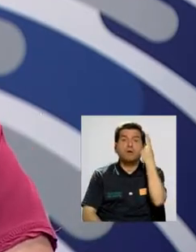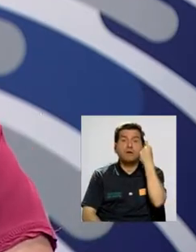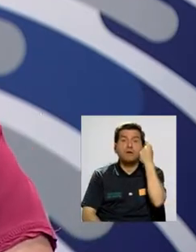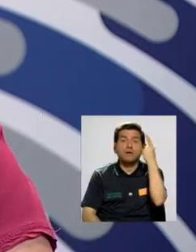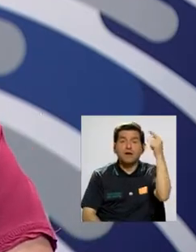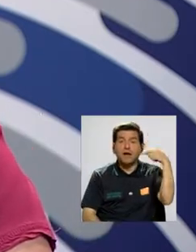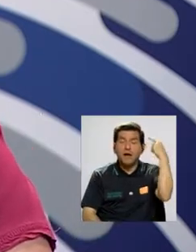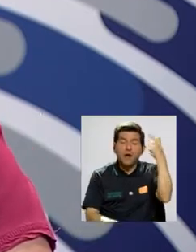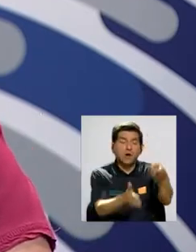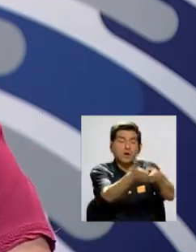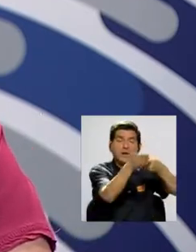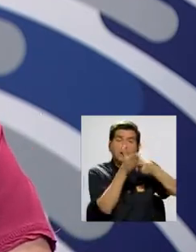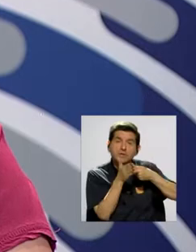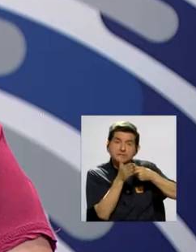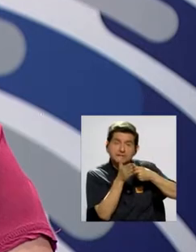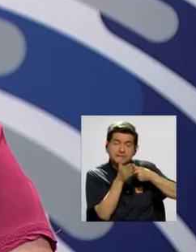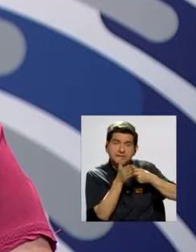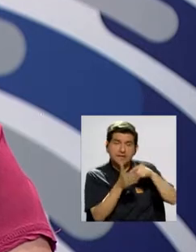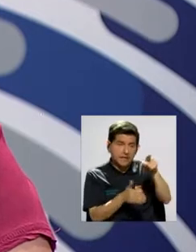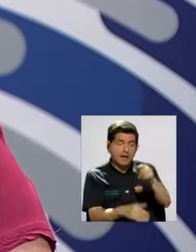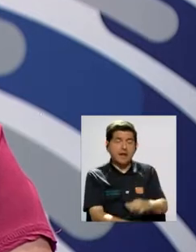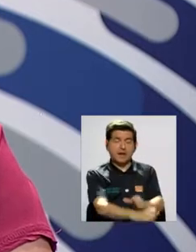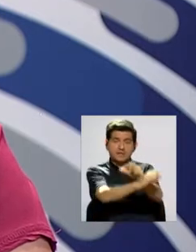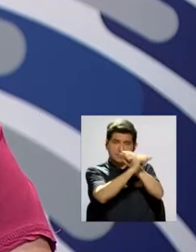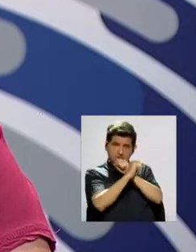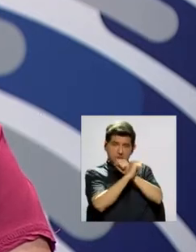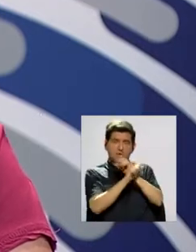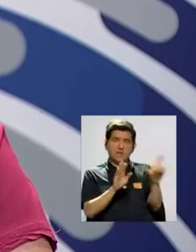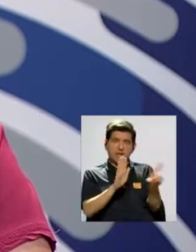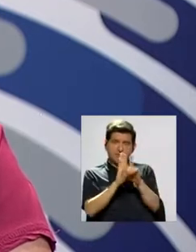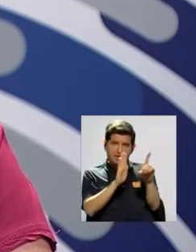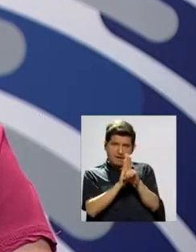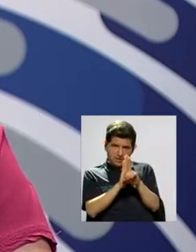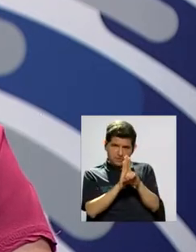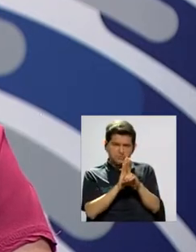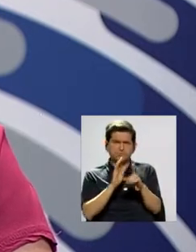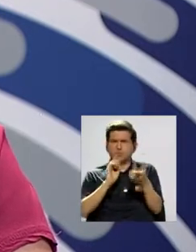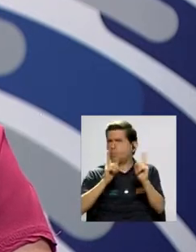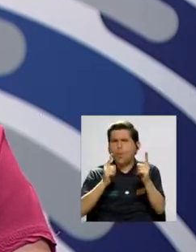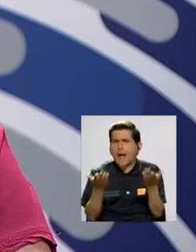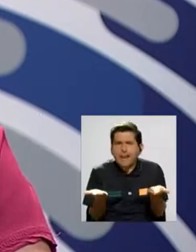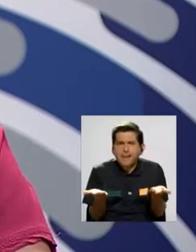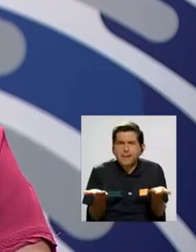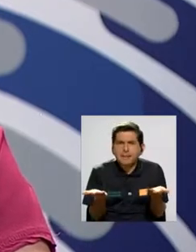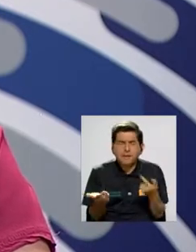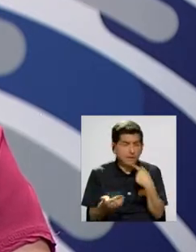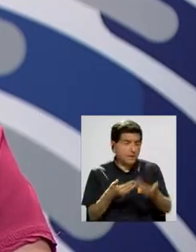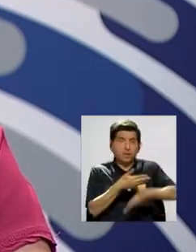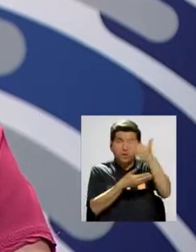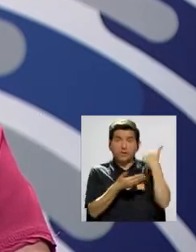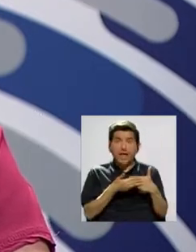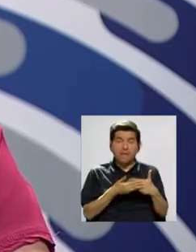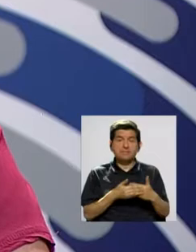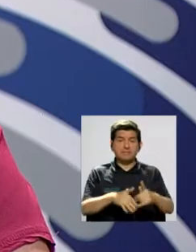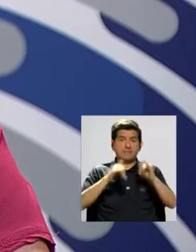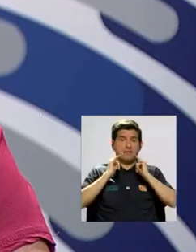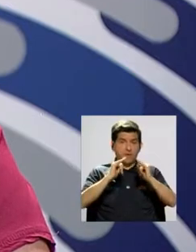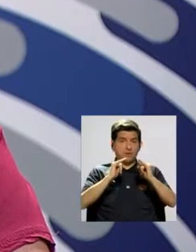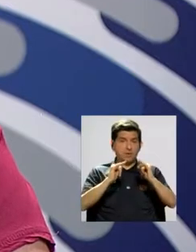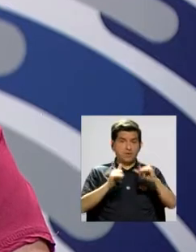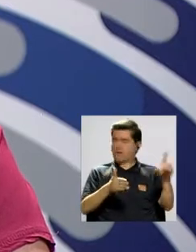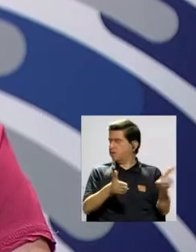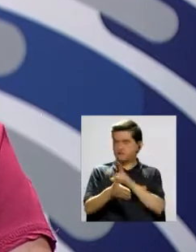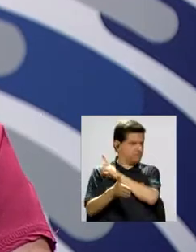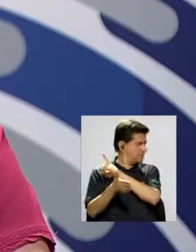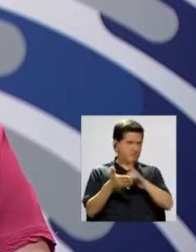hay que exigirle, el Estado nos garantiza derechos. ¿Cuáles derechos? Lo señalé ahora, la igualdad y no